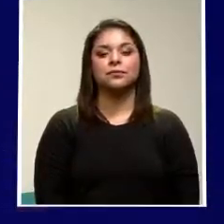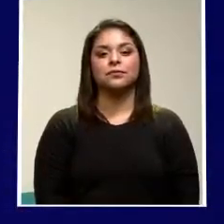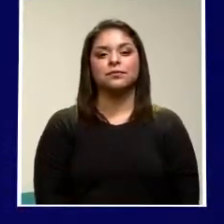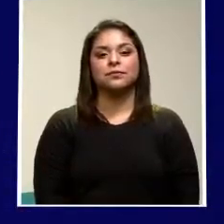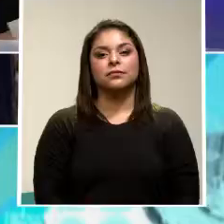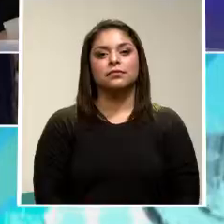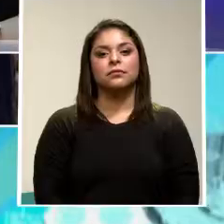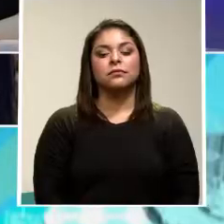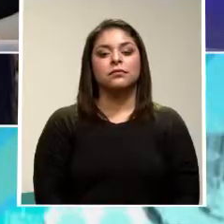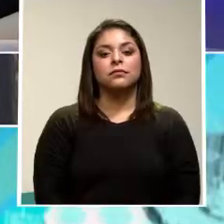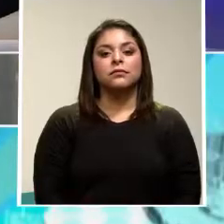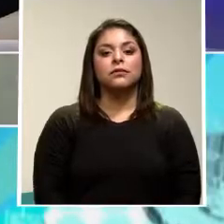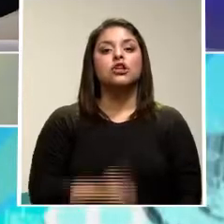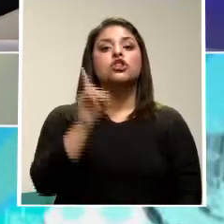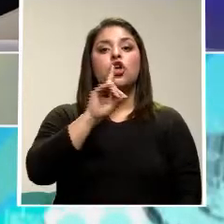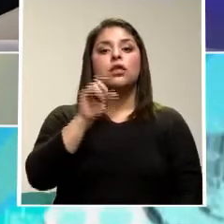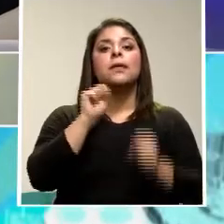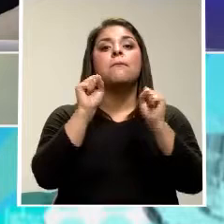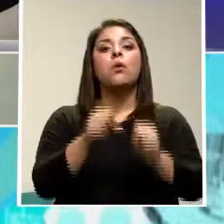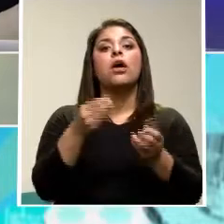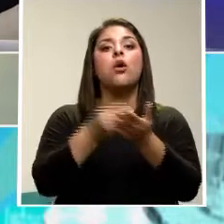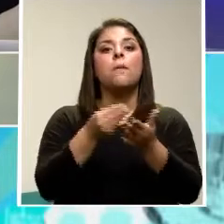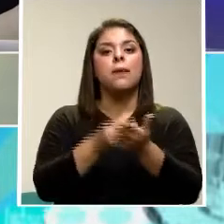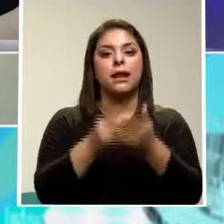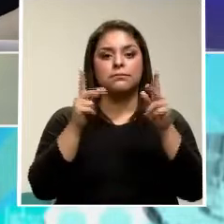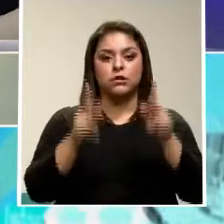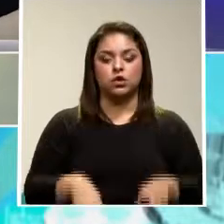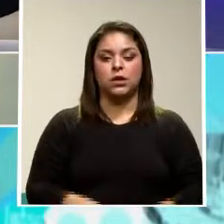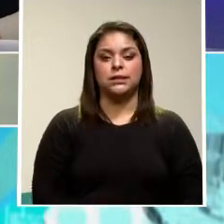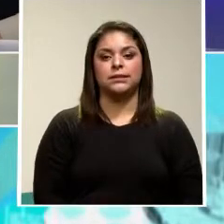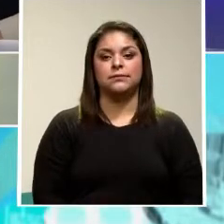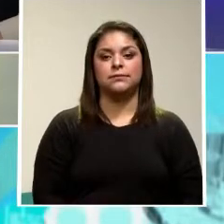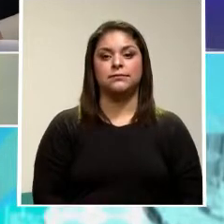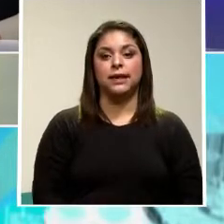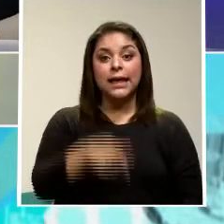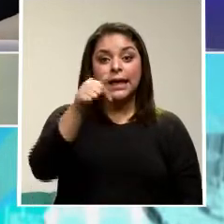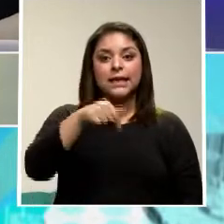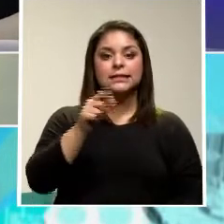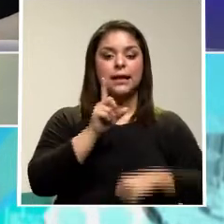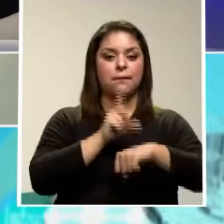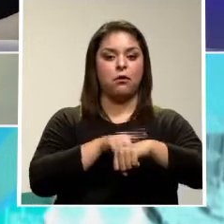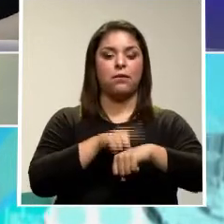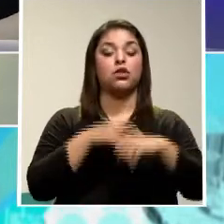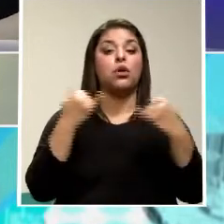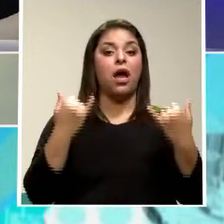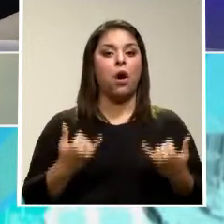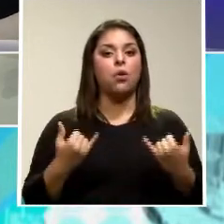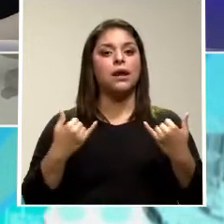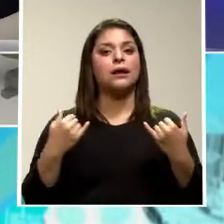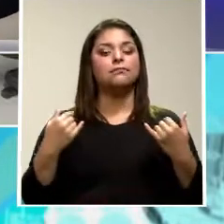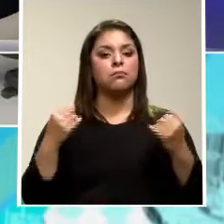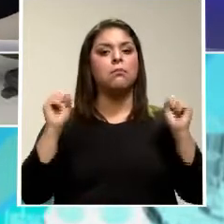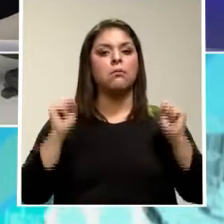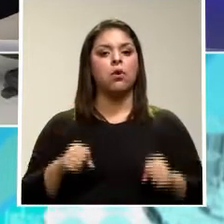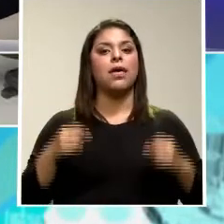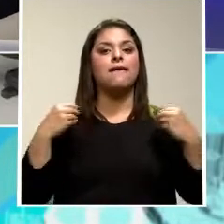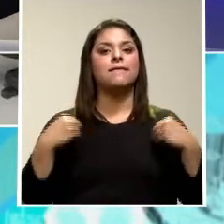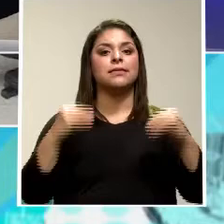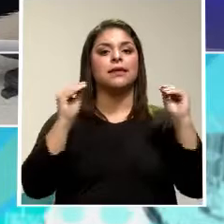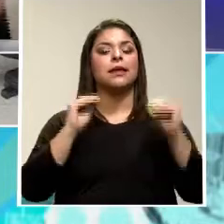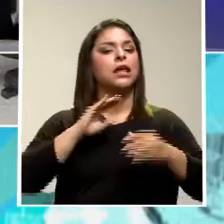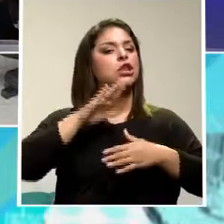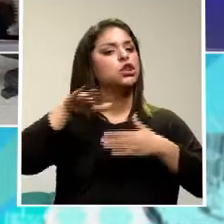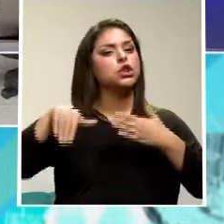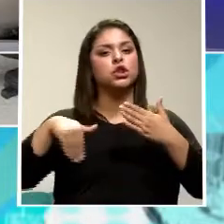horno. ¿Dónde lo puede conseguir la gente, Rodrigo? En este momento, ahora mismo está disponible en venta en todas